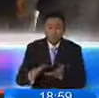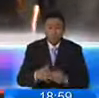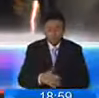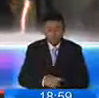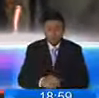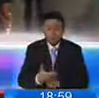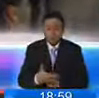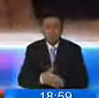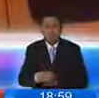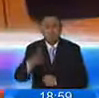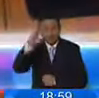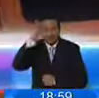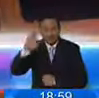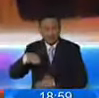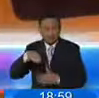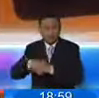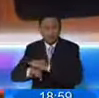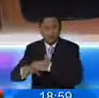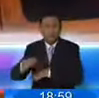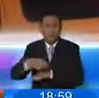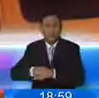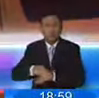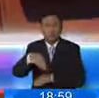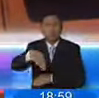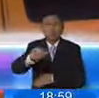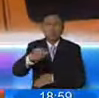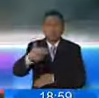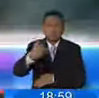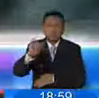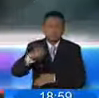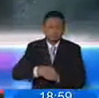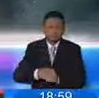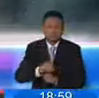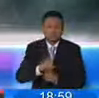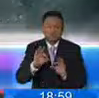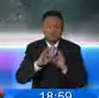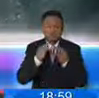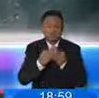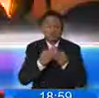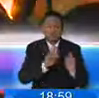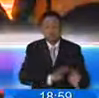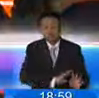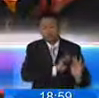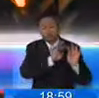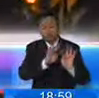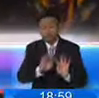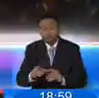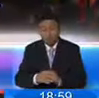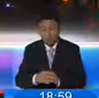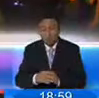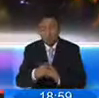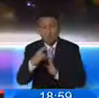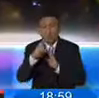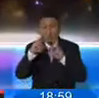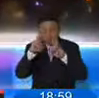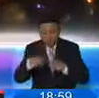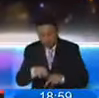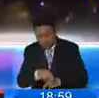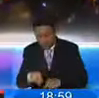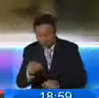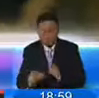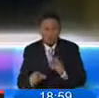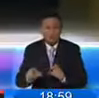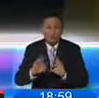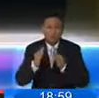fueron trasladados hasta la morgue de Machachi a la espera de que los familiares lleguen a recoger los restos de sus seres